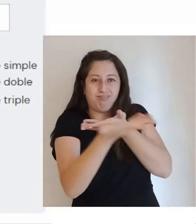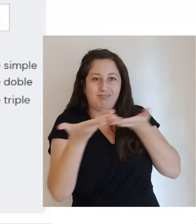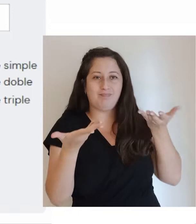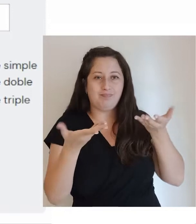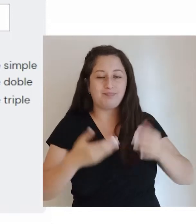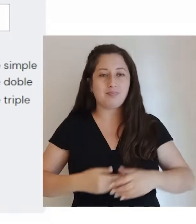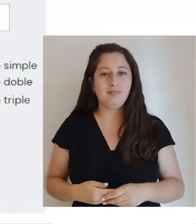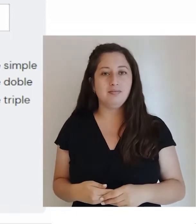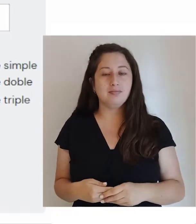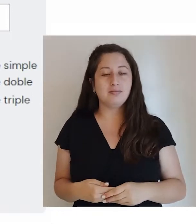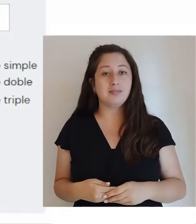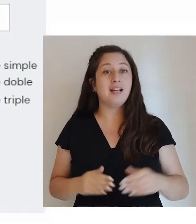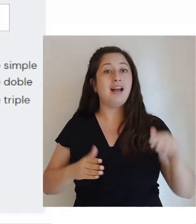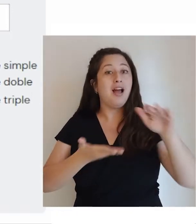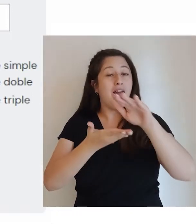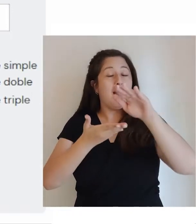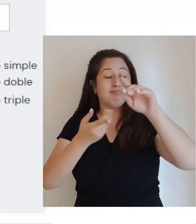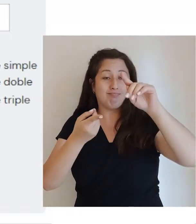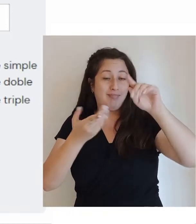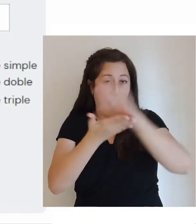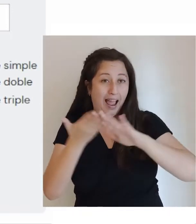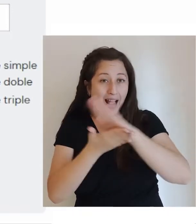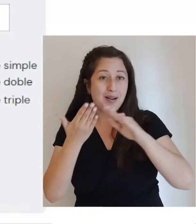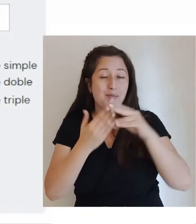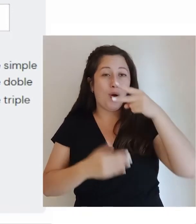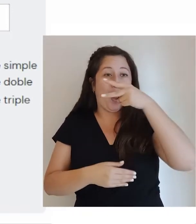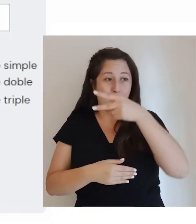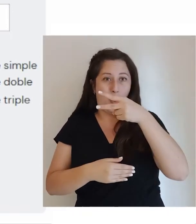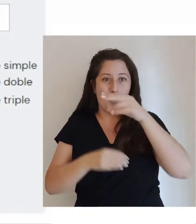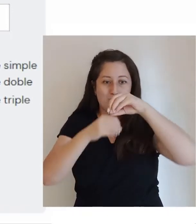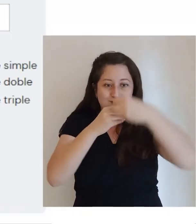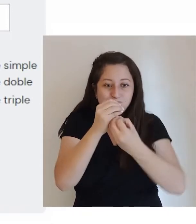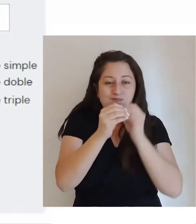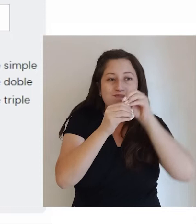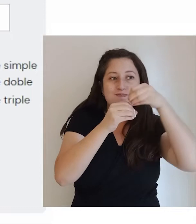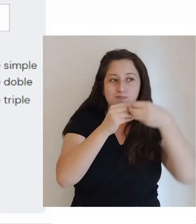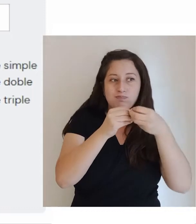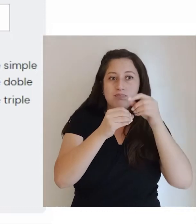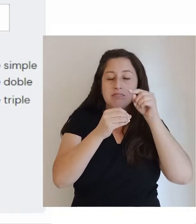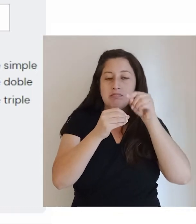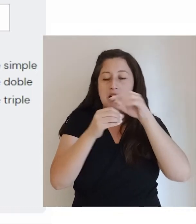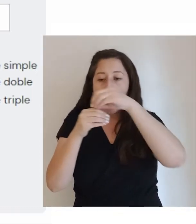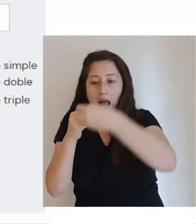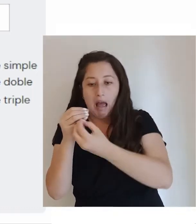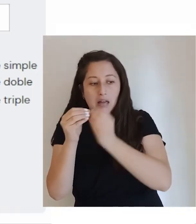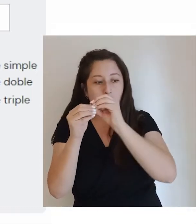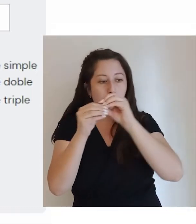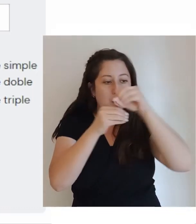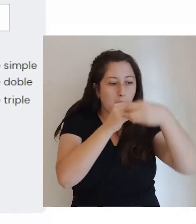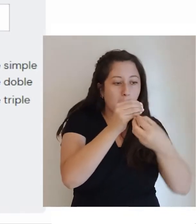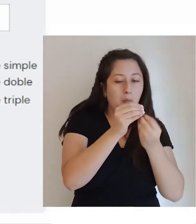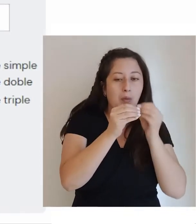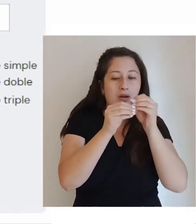electrones. En nuestro ejemplo del hidrógeno molecular o gaseoso, entre estos